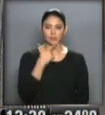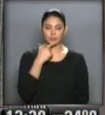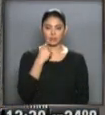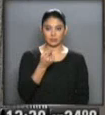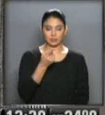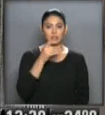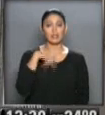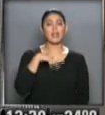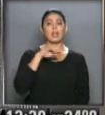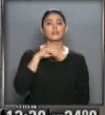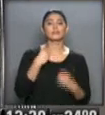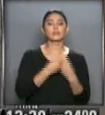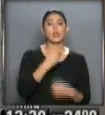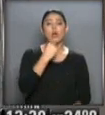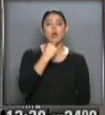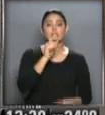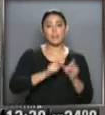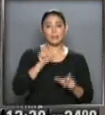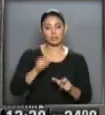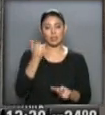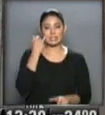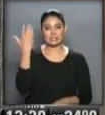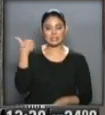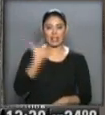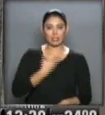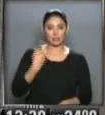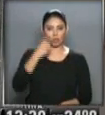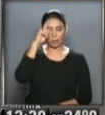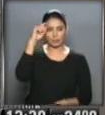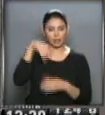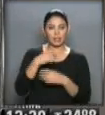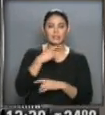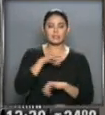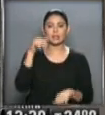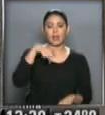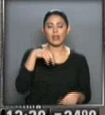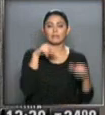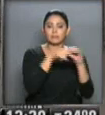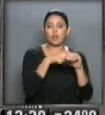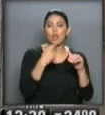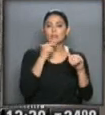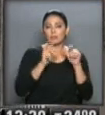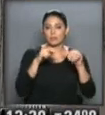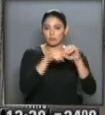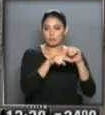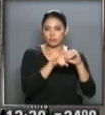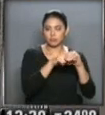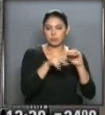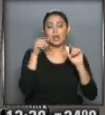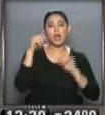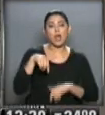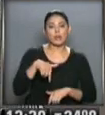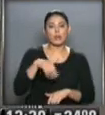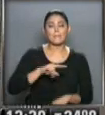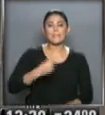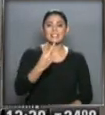Juan, Agustina, 11 personas son, tal como lo ratificaba el director del Güemes, las que permanecen internadas en este lugar. Se acaba de retirar el viceministro de Salud de la provincia